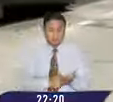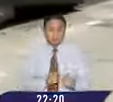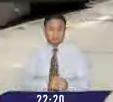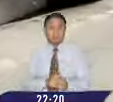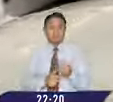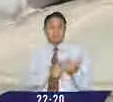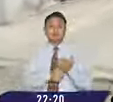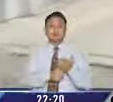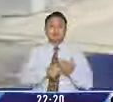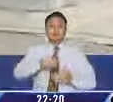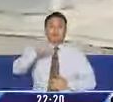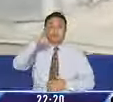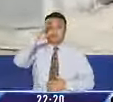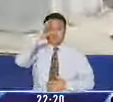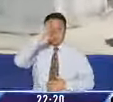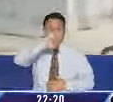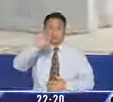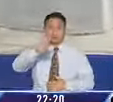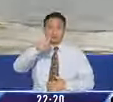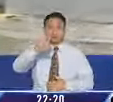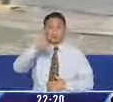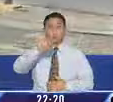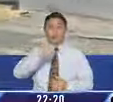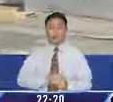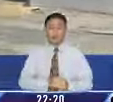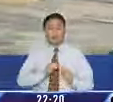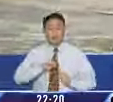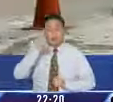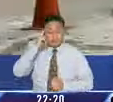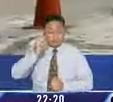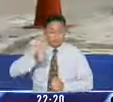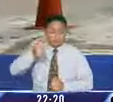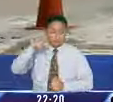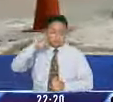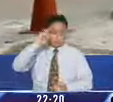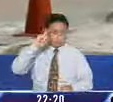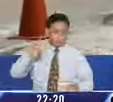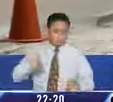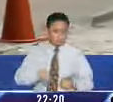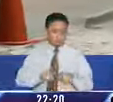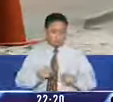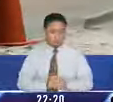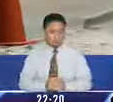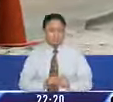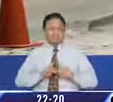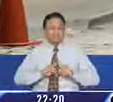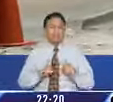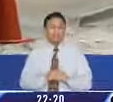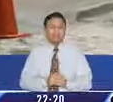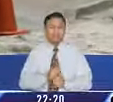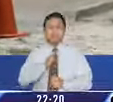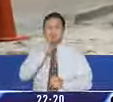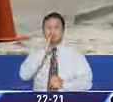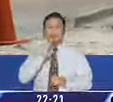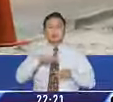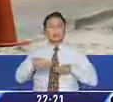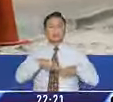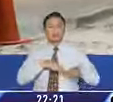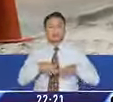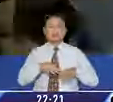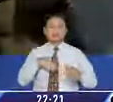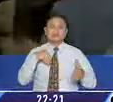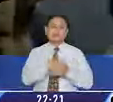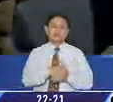de Estado, Juan Zapata, reconoce que a pesar de la buena voluntad del régimen, el trámite de negociación será un